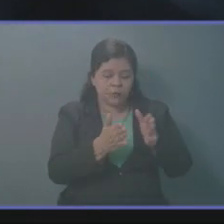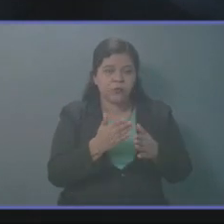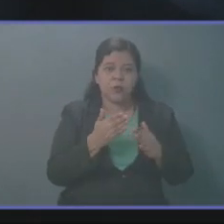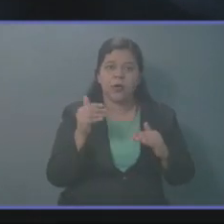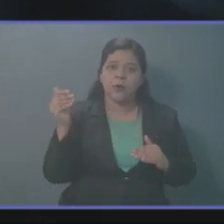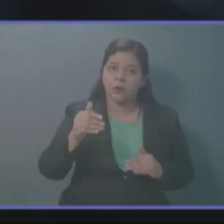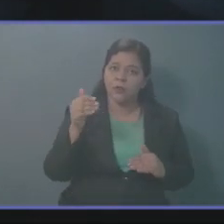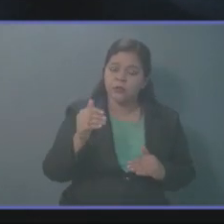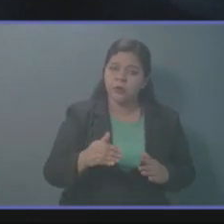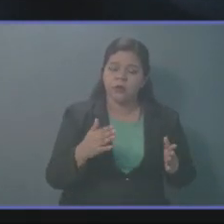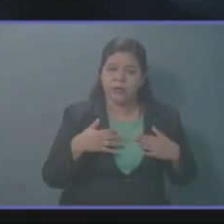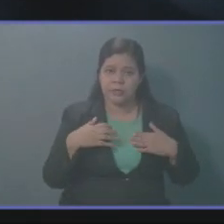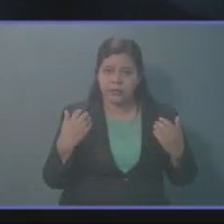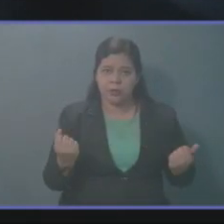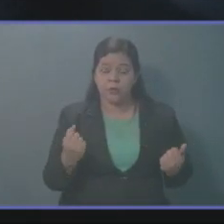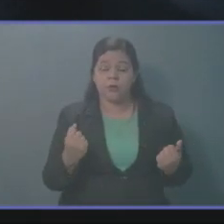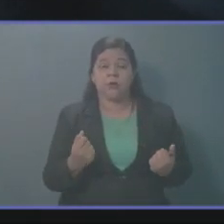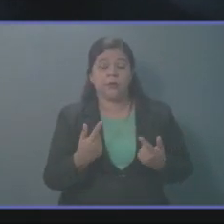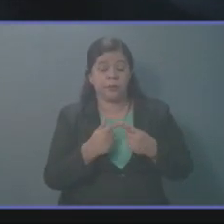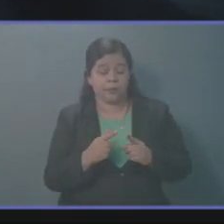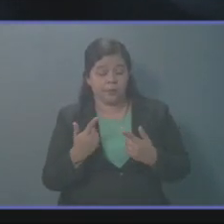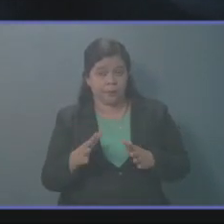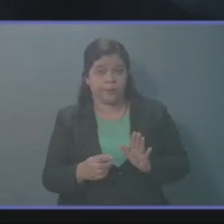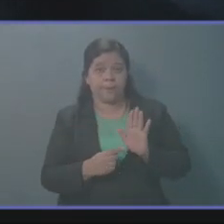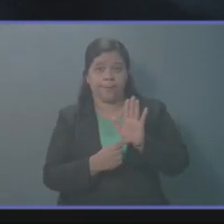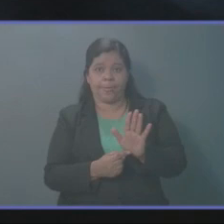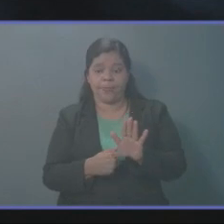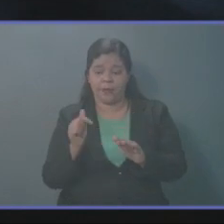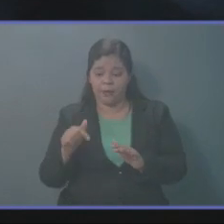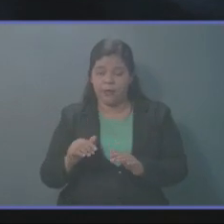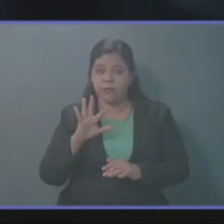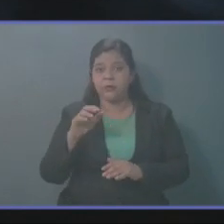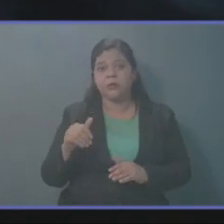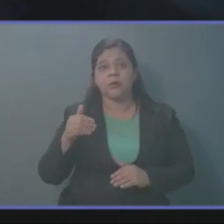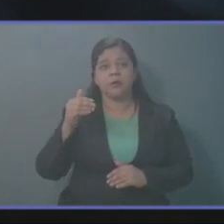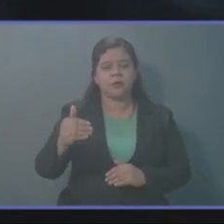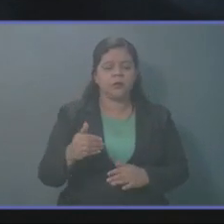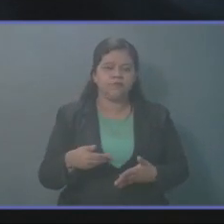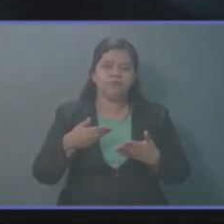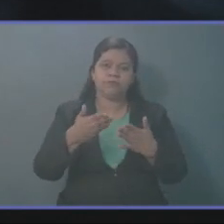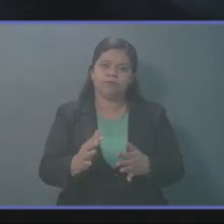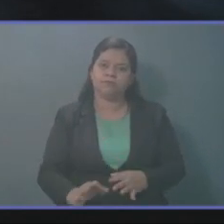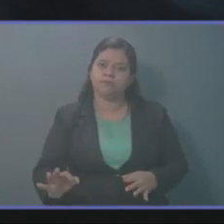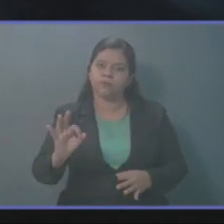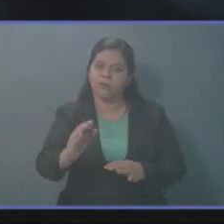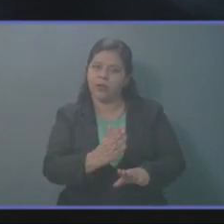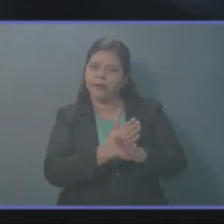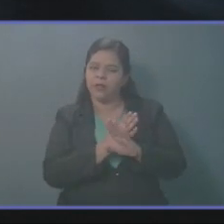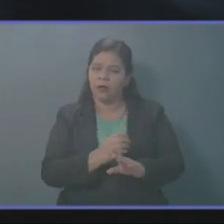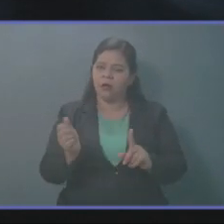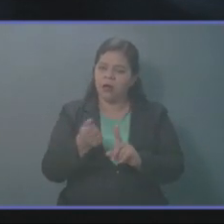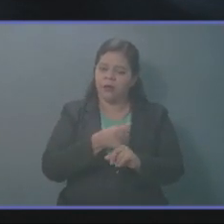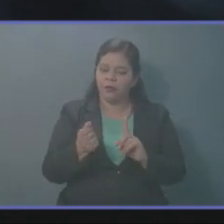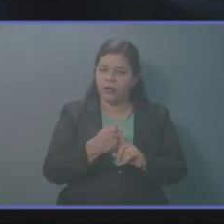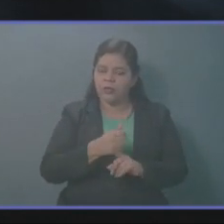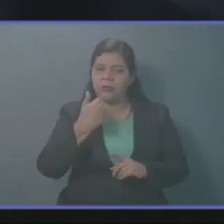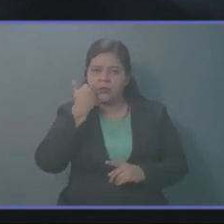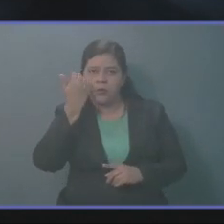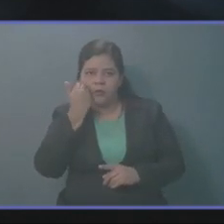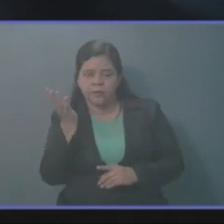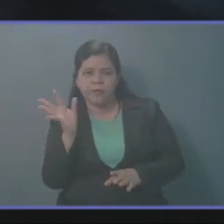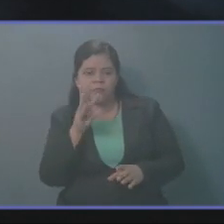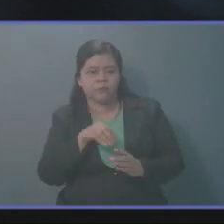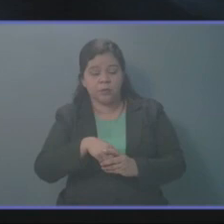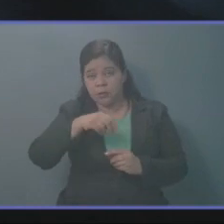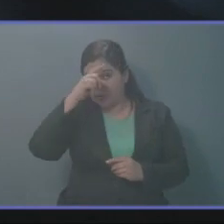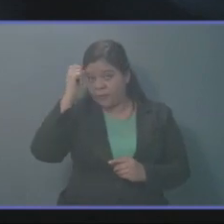educación y salud, establecidas en el presente quinquenio, en busca de contribuir a la prevención de la violencia juvenil a través de la formación y la inserción laboral,